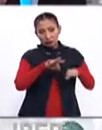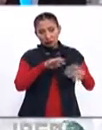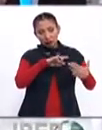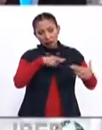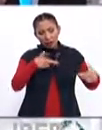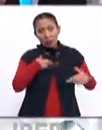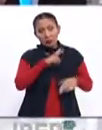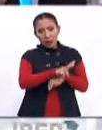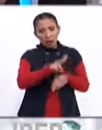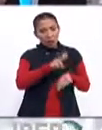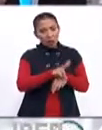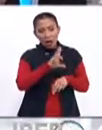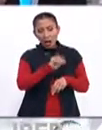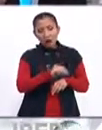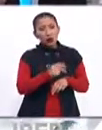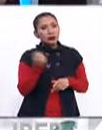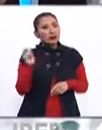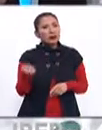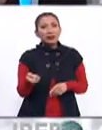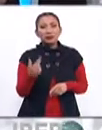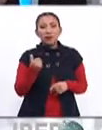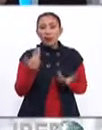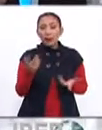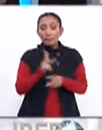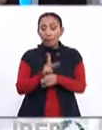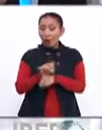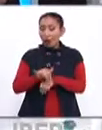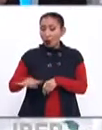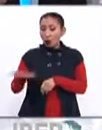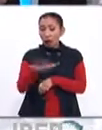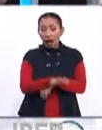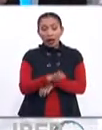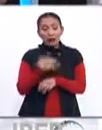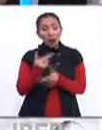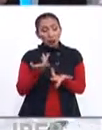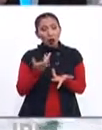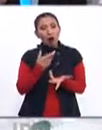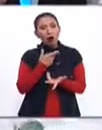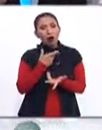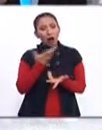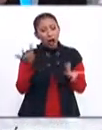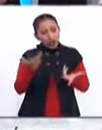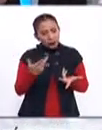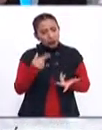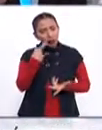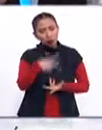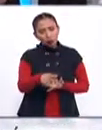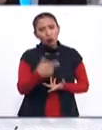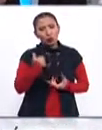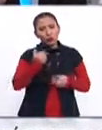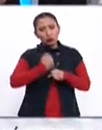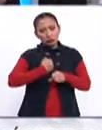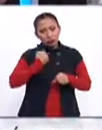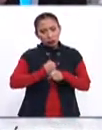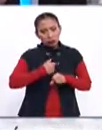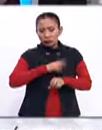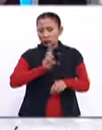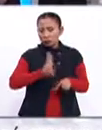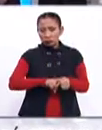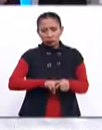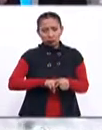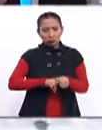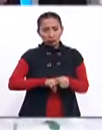Venezuela no implica que el Paraguay dejará de cumplir con su práctica